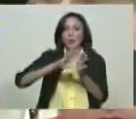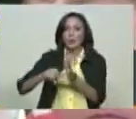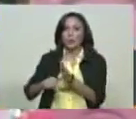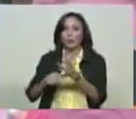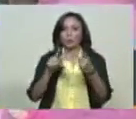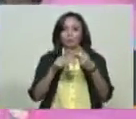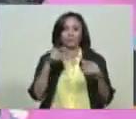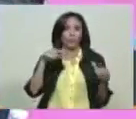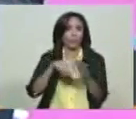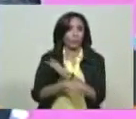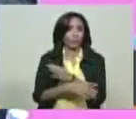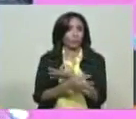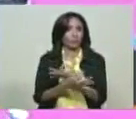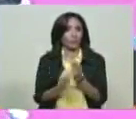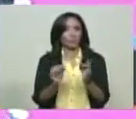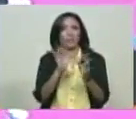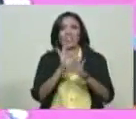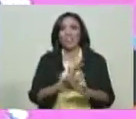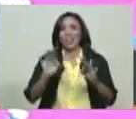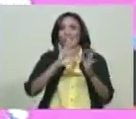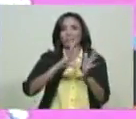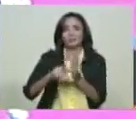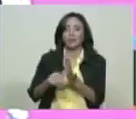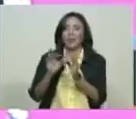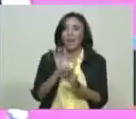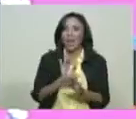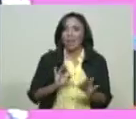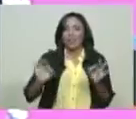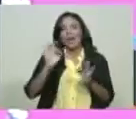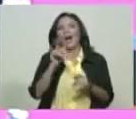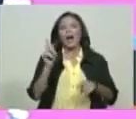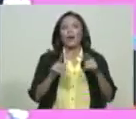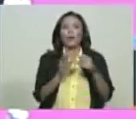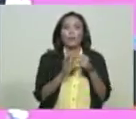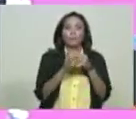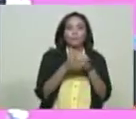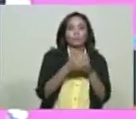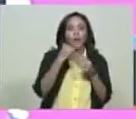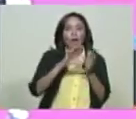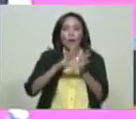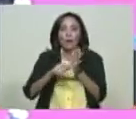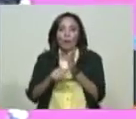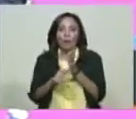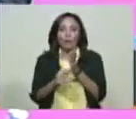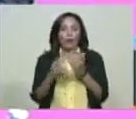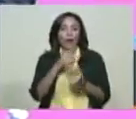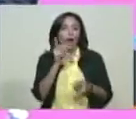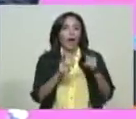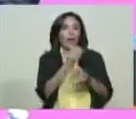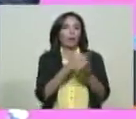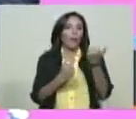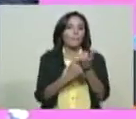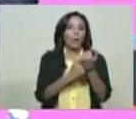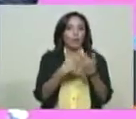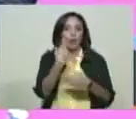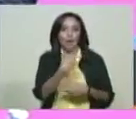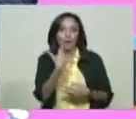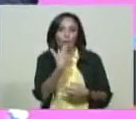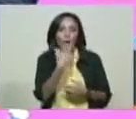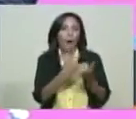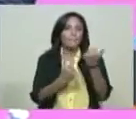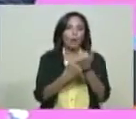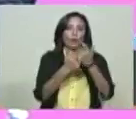fondo no dejemos que se esconda y se abrace y se disfrace de rojo rojitos ningún corrupto